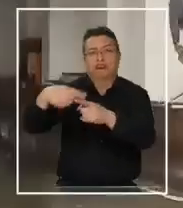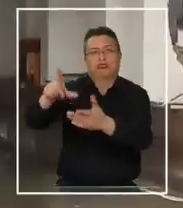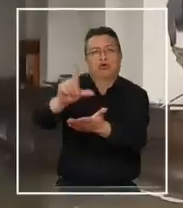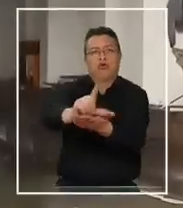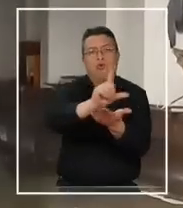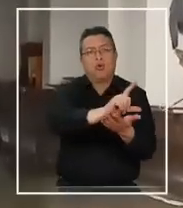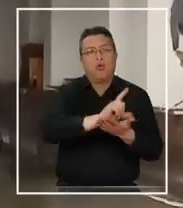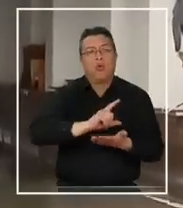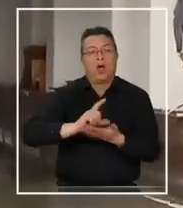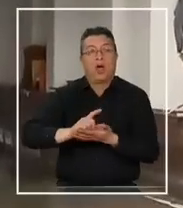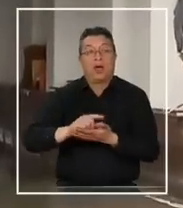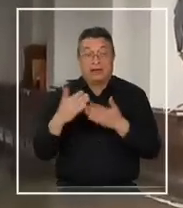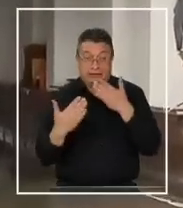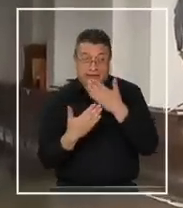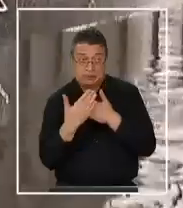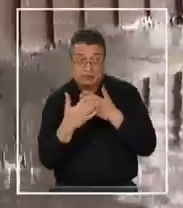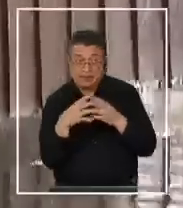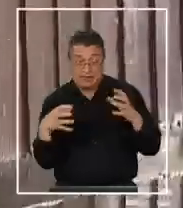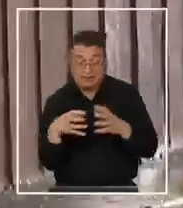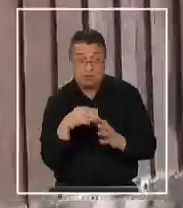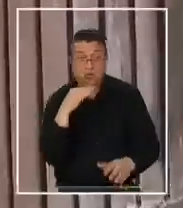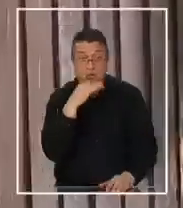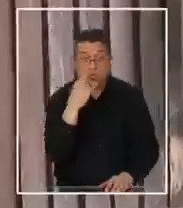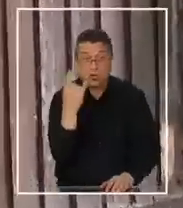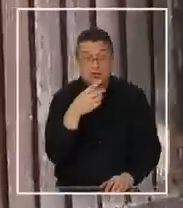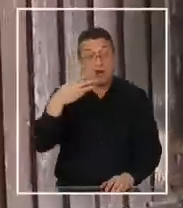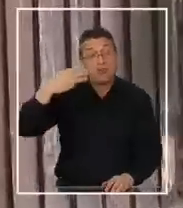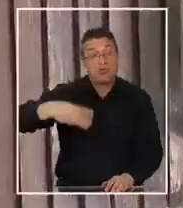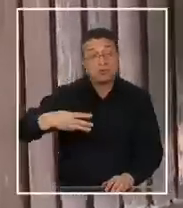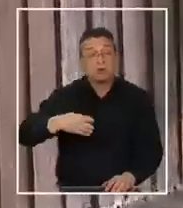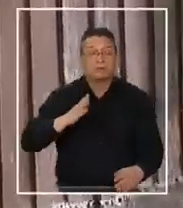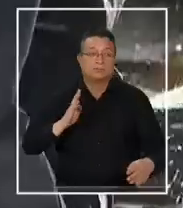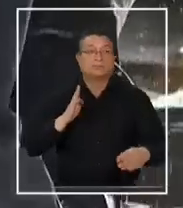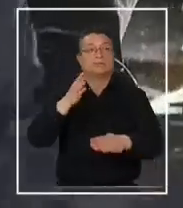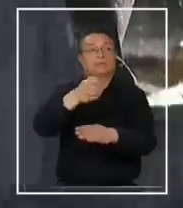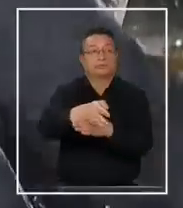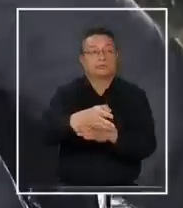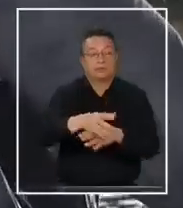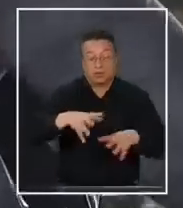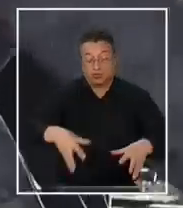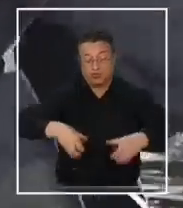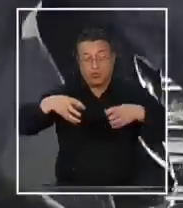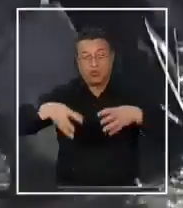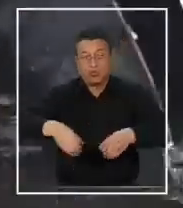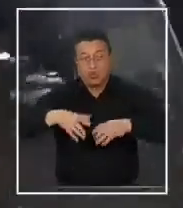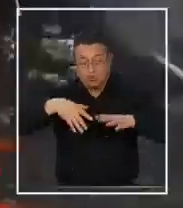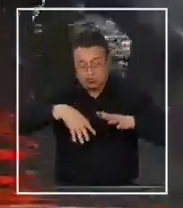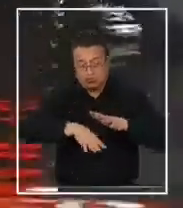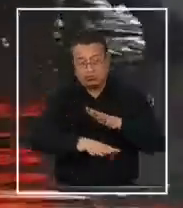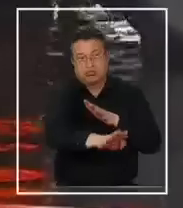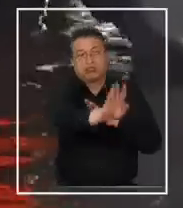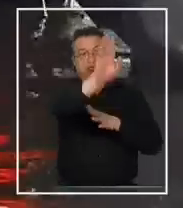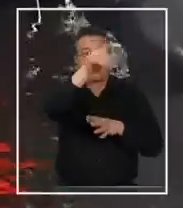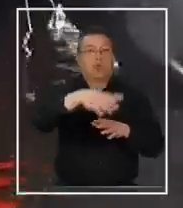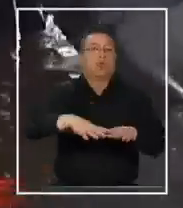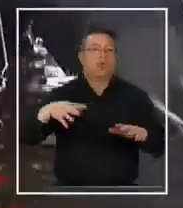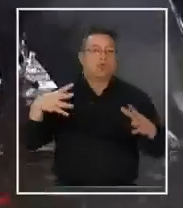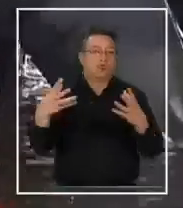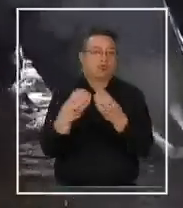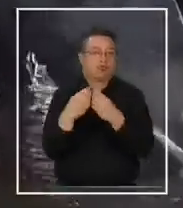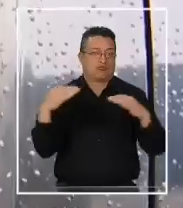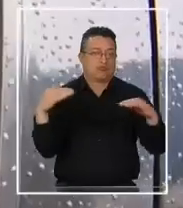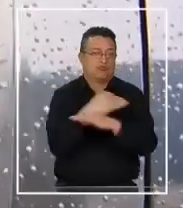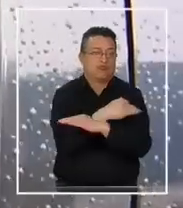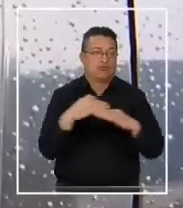de la ciudad. Desde primera hora, los equipos de emergencia municipal se desplegaron para drenar este paso a nivel altamente